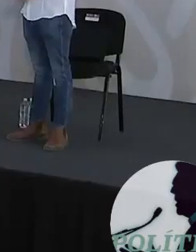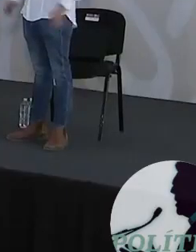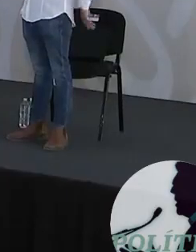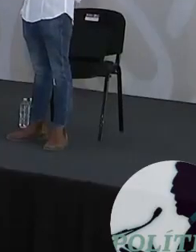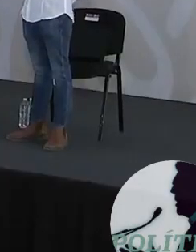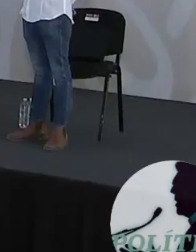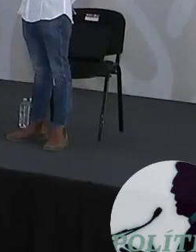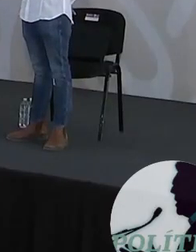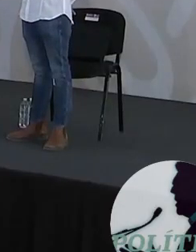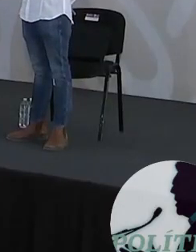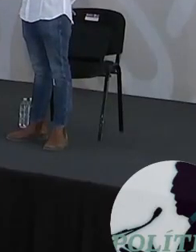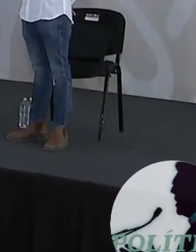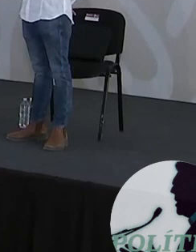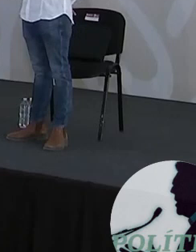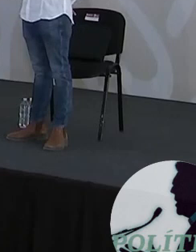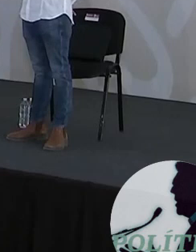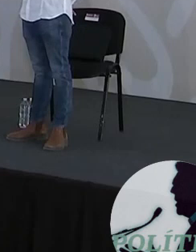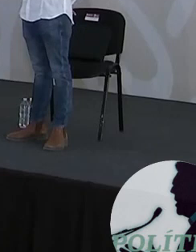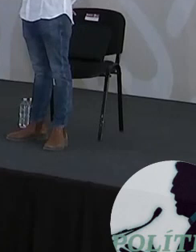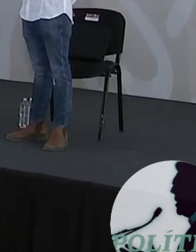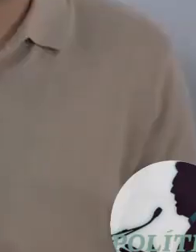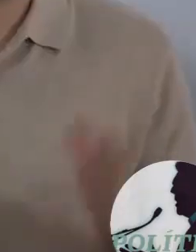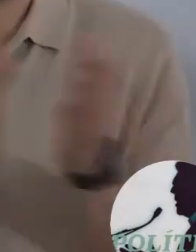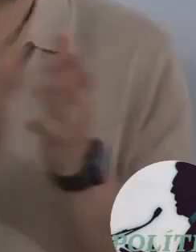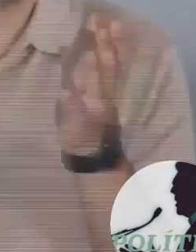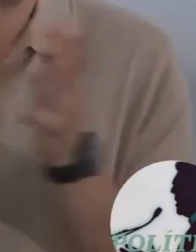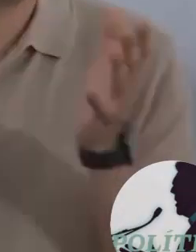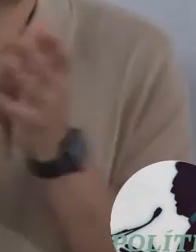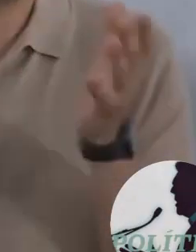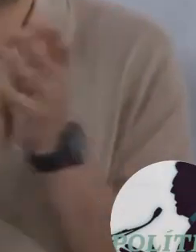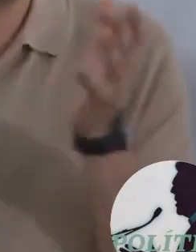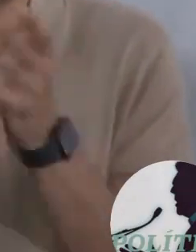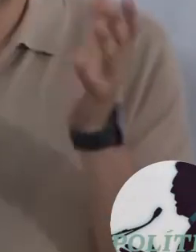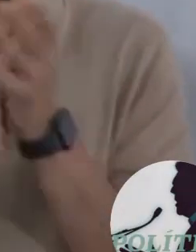La secretaria de Bienestar, Ariadna Montiel Reyes.